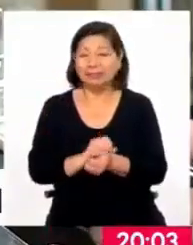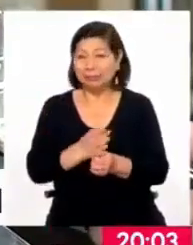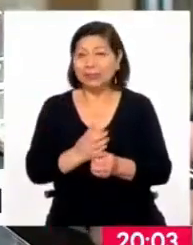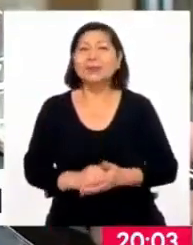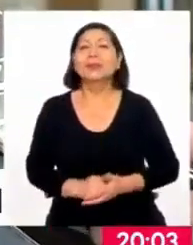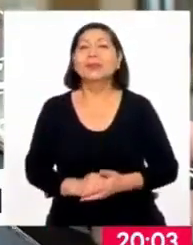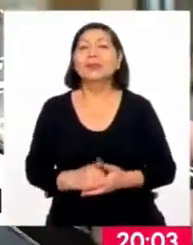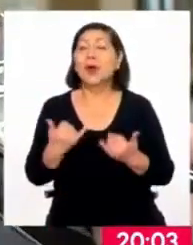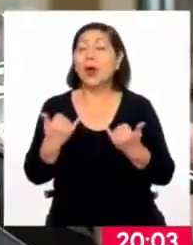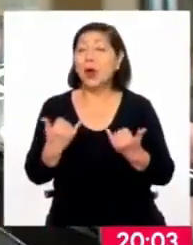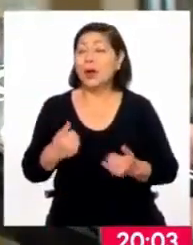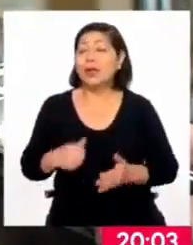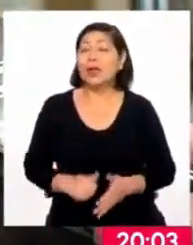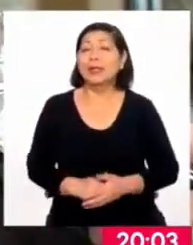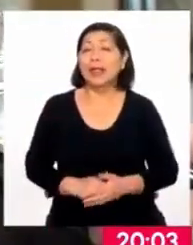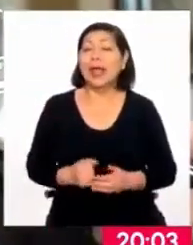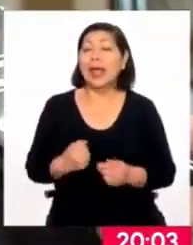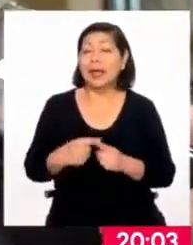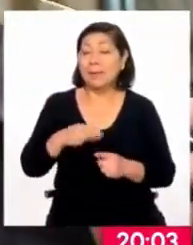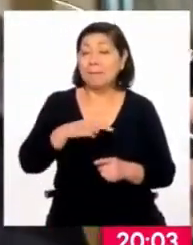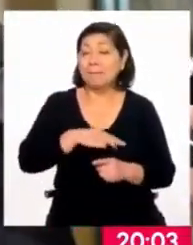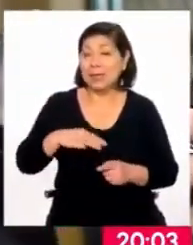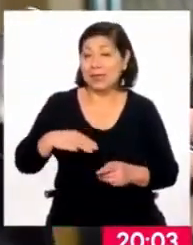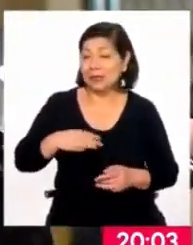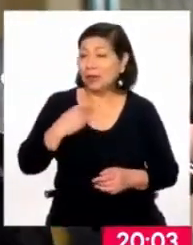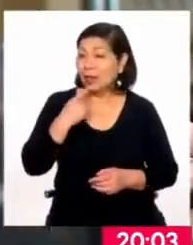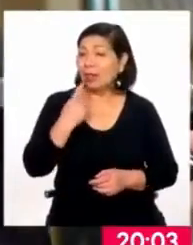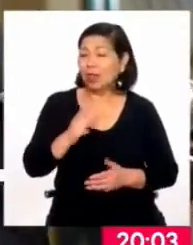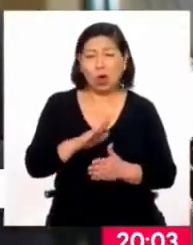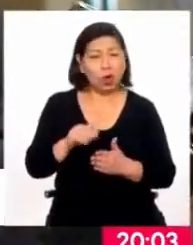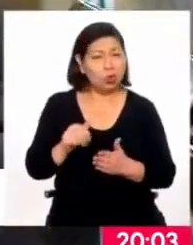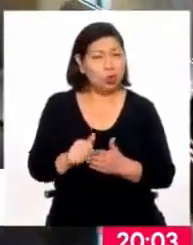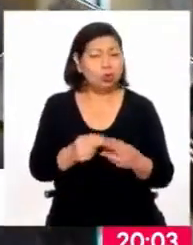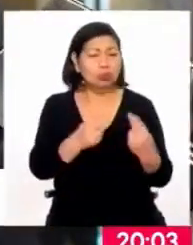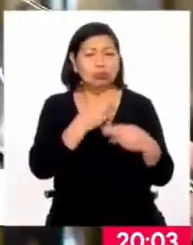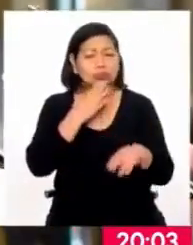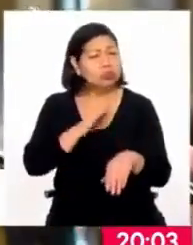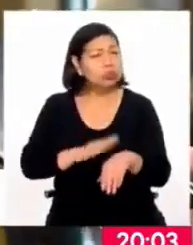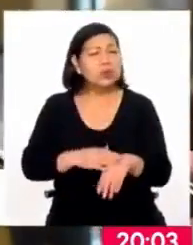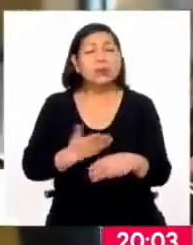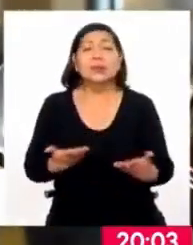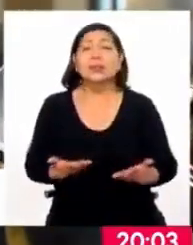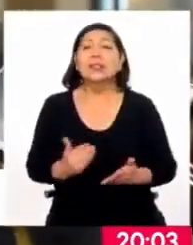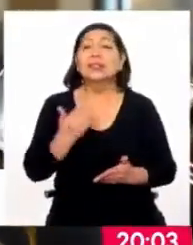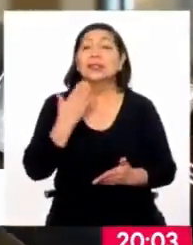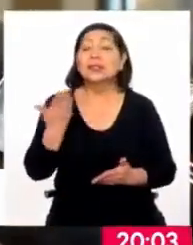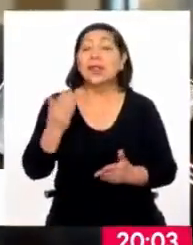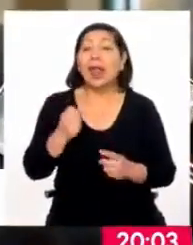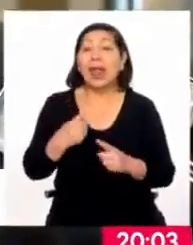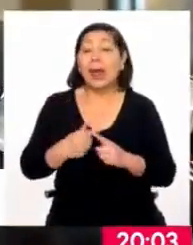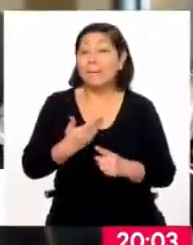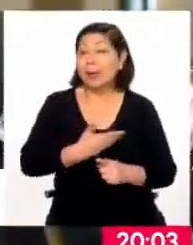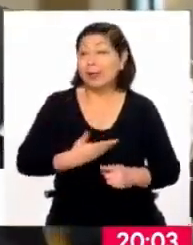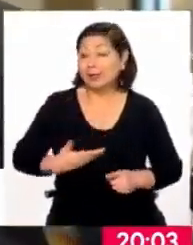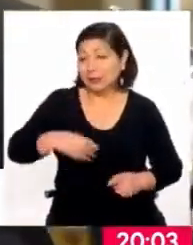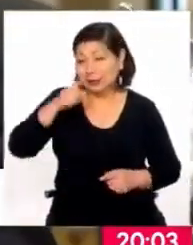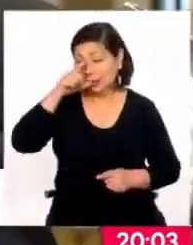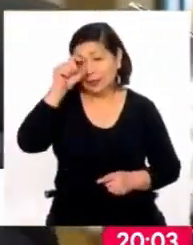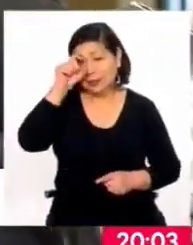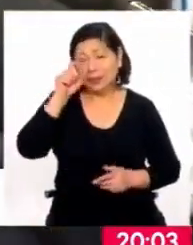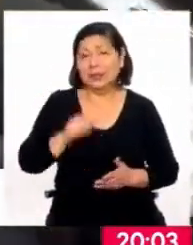Y hoy la ministra o ex ministra de Salud ha manifestado que toda la responsabilidad sería tanto del expresidente Martín